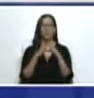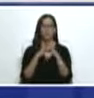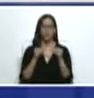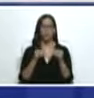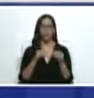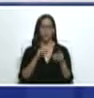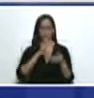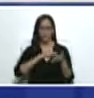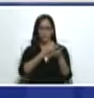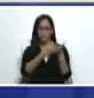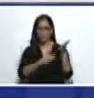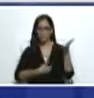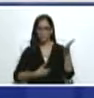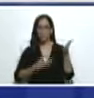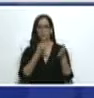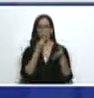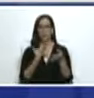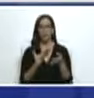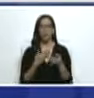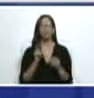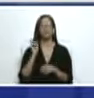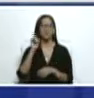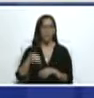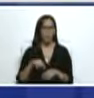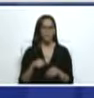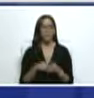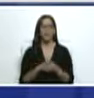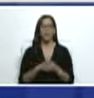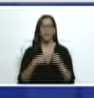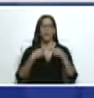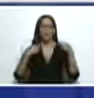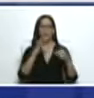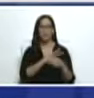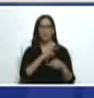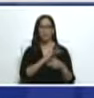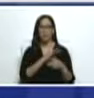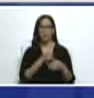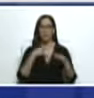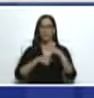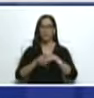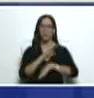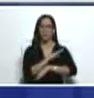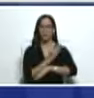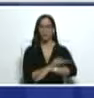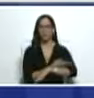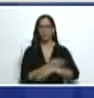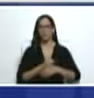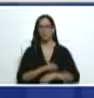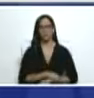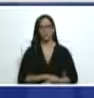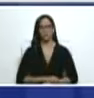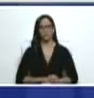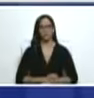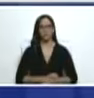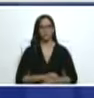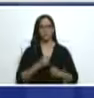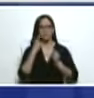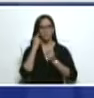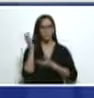que es tan bueno, también en portales, en las redes, entre con fuerza, ¿ves? Aquí está,